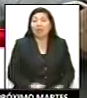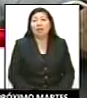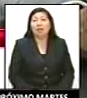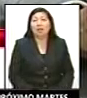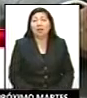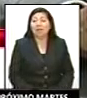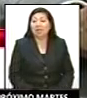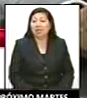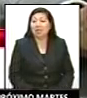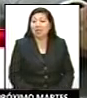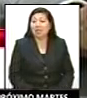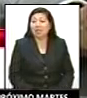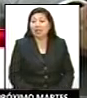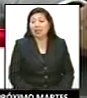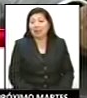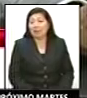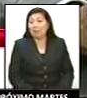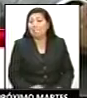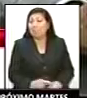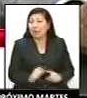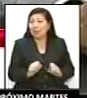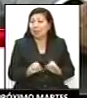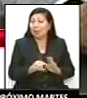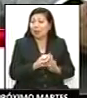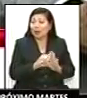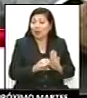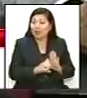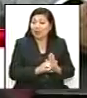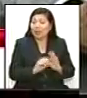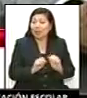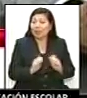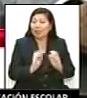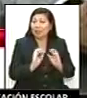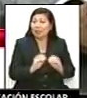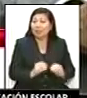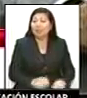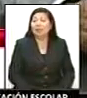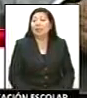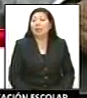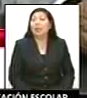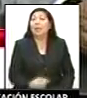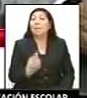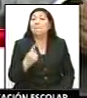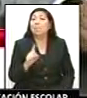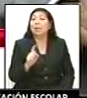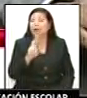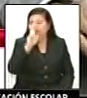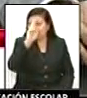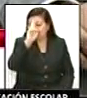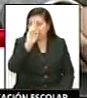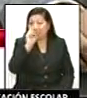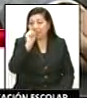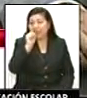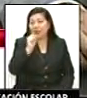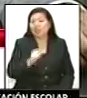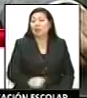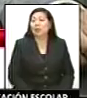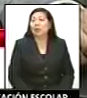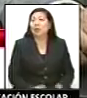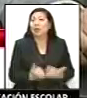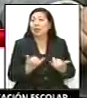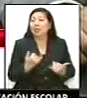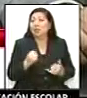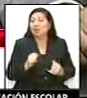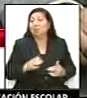Führer, pero hay constituciones que han sido dadas para el respeto de los derechos fundamentales, y esto